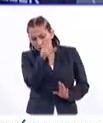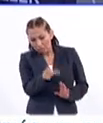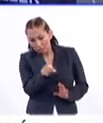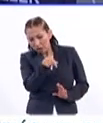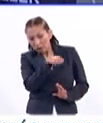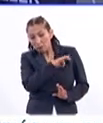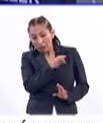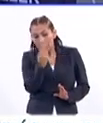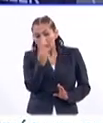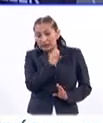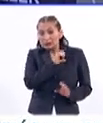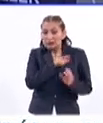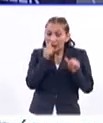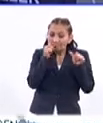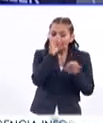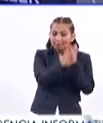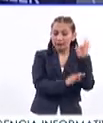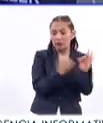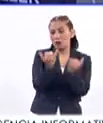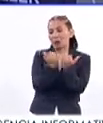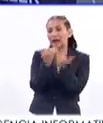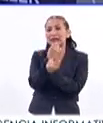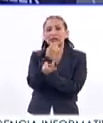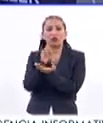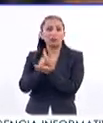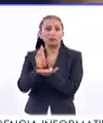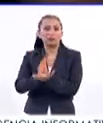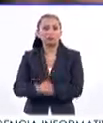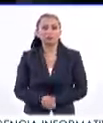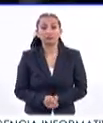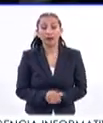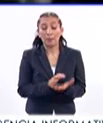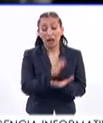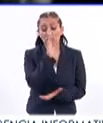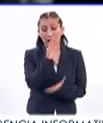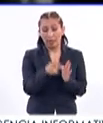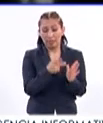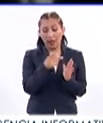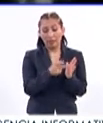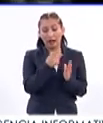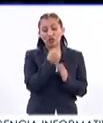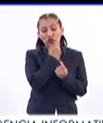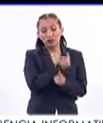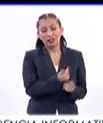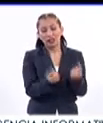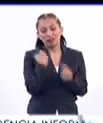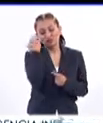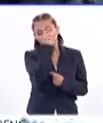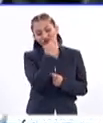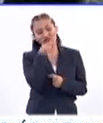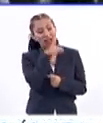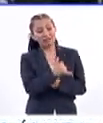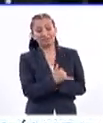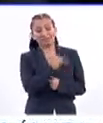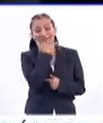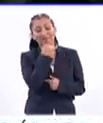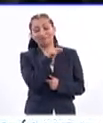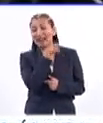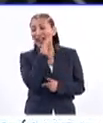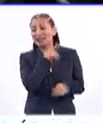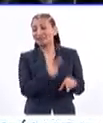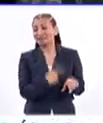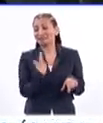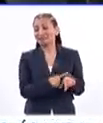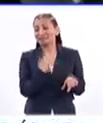características tienen necesidades específicas, como lo tiene un niño con discapacidad. La mayoría de las veces, los pequeños son diagnosticados erróneamente y se